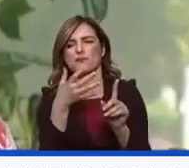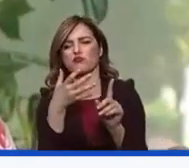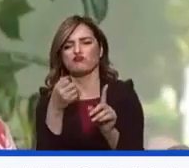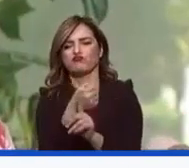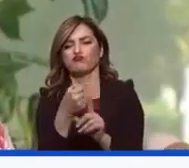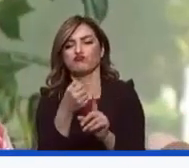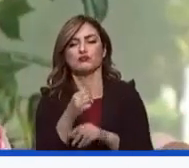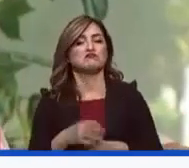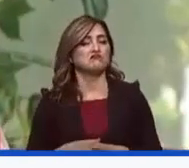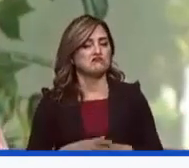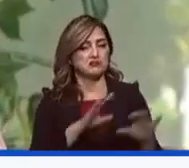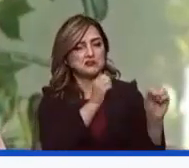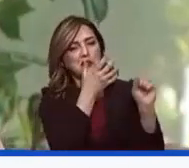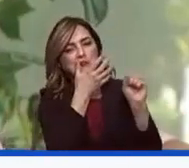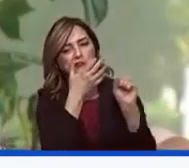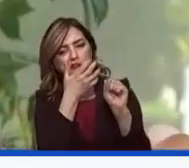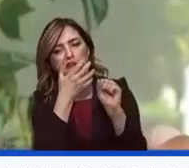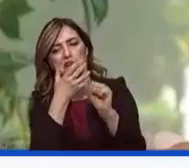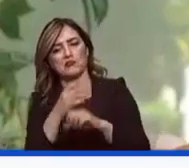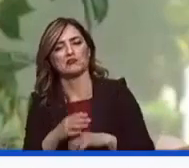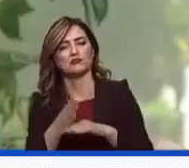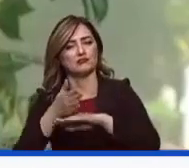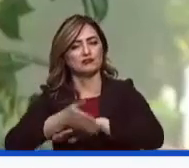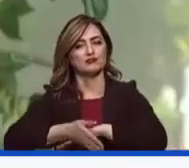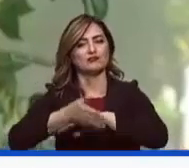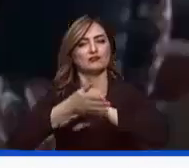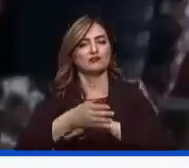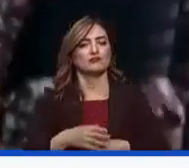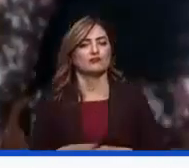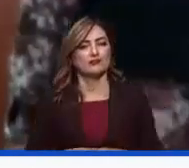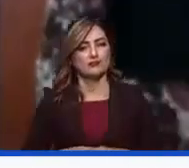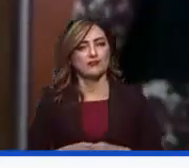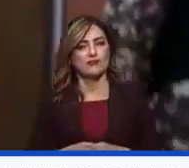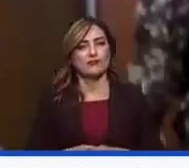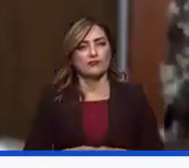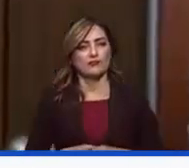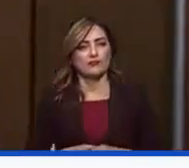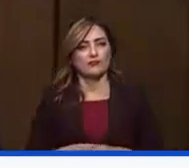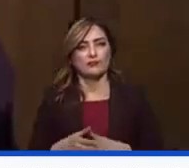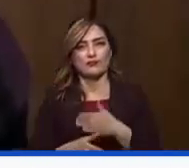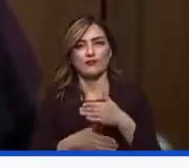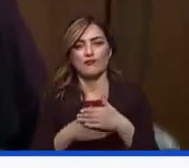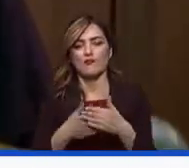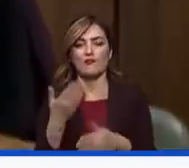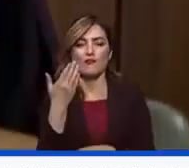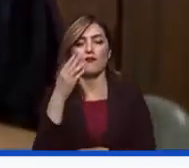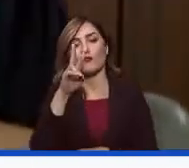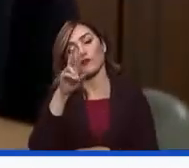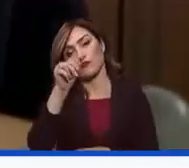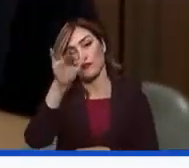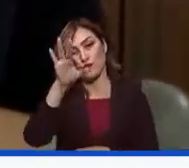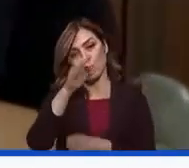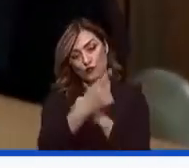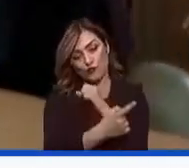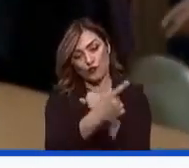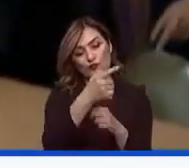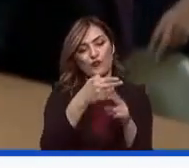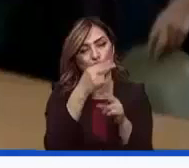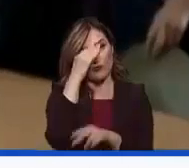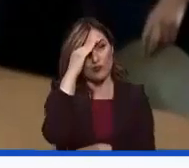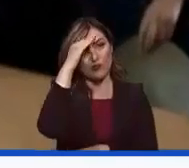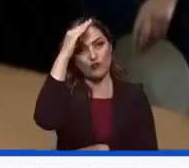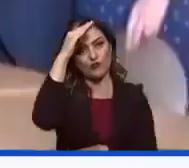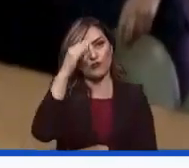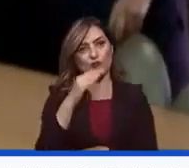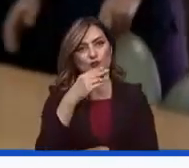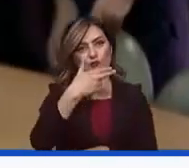fue o estuvo secuestrado, sino inclusive después de esta conducta. Dentro de este proceso, en 2019 se sentenció a los exagentes de